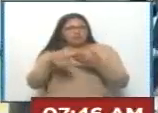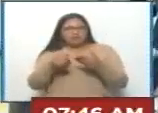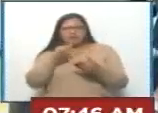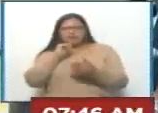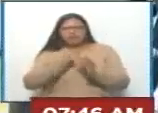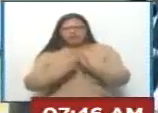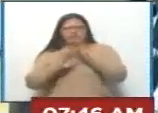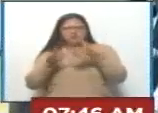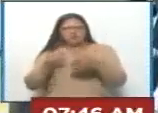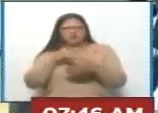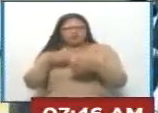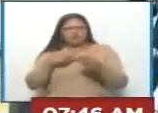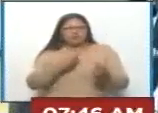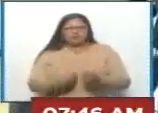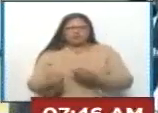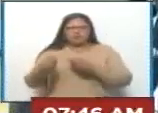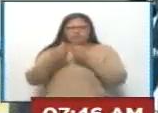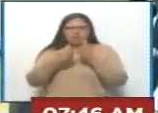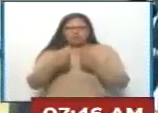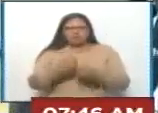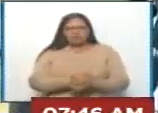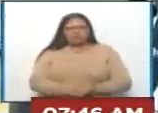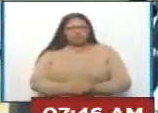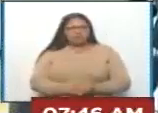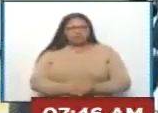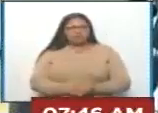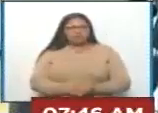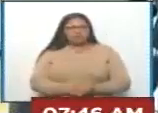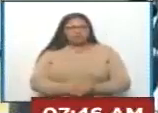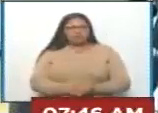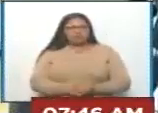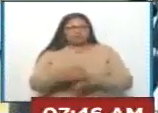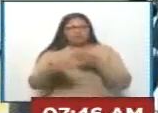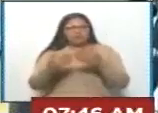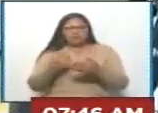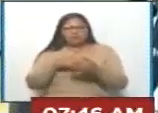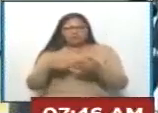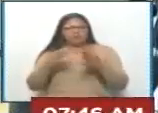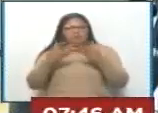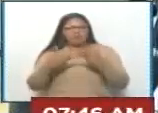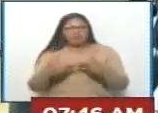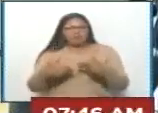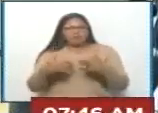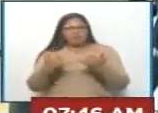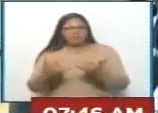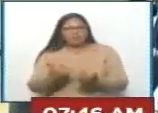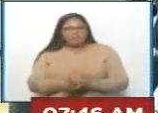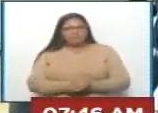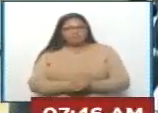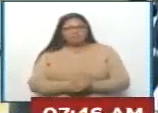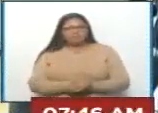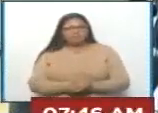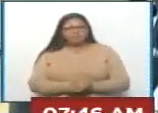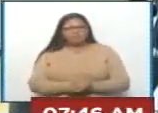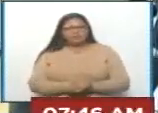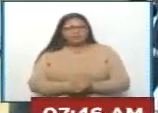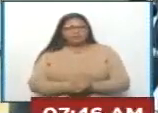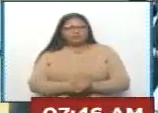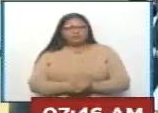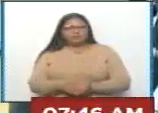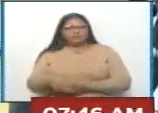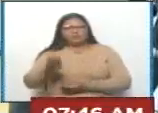la economía, es el ente rector, pero ahí hay un sector empresarial, la empresa privada, hay un sector comunal, el